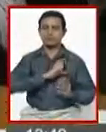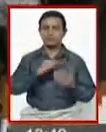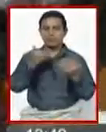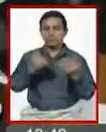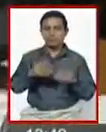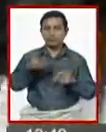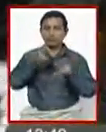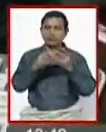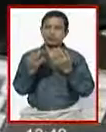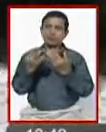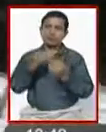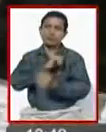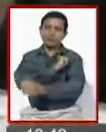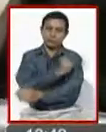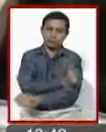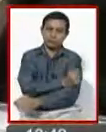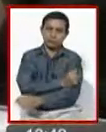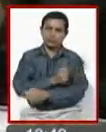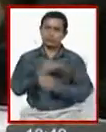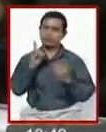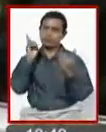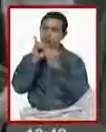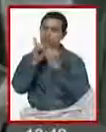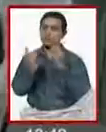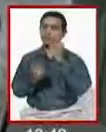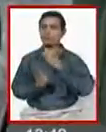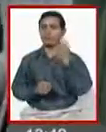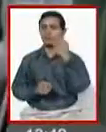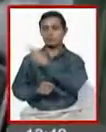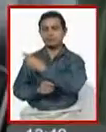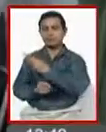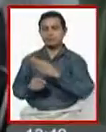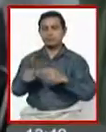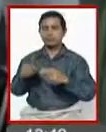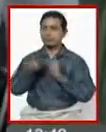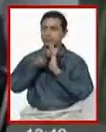Los afectados esperan que las autoridades den con el paradero de esta persona que aparece en el video.